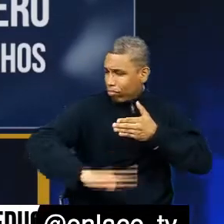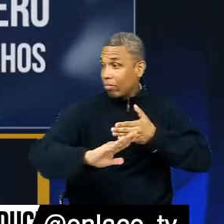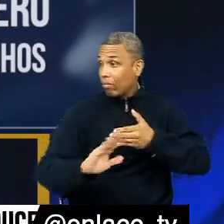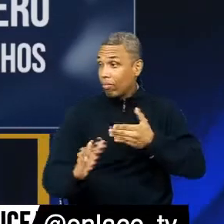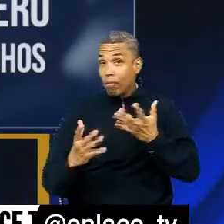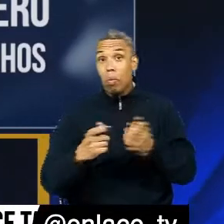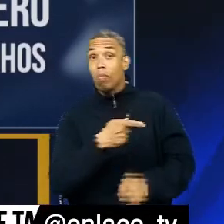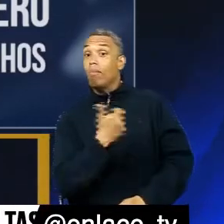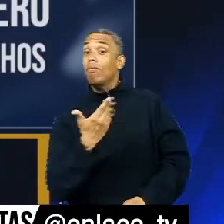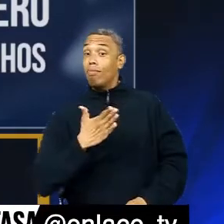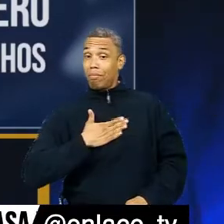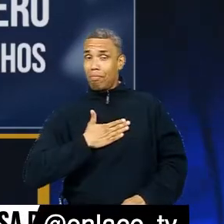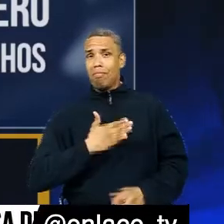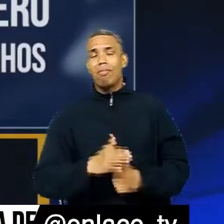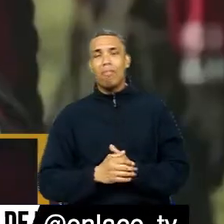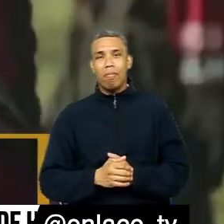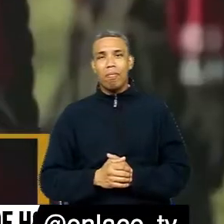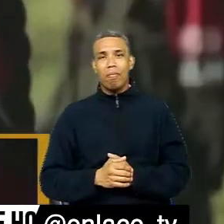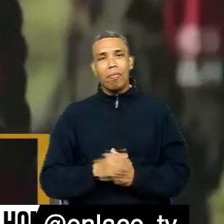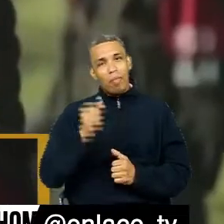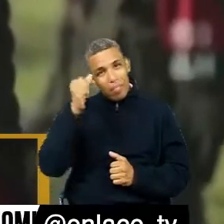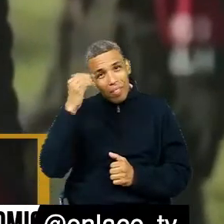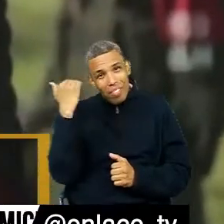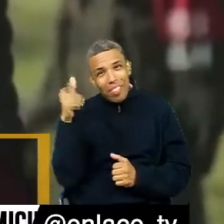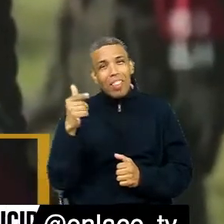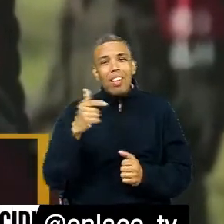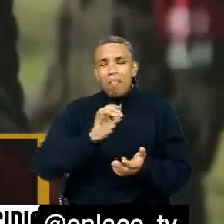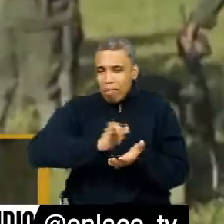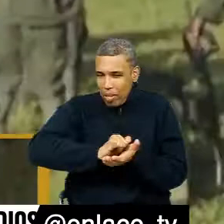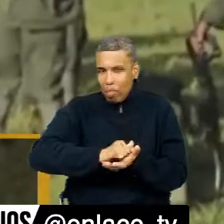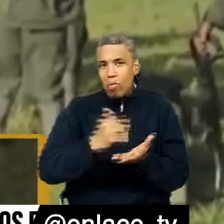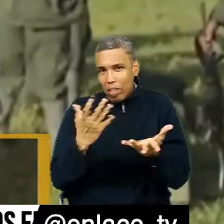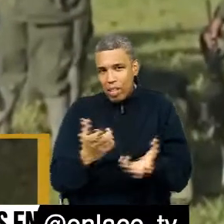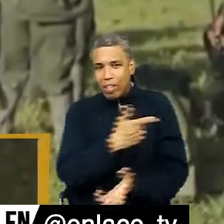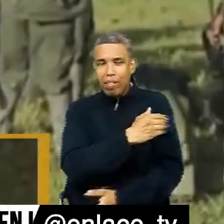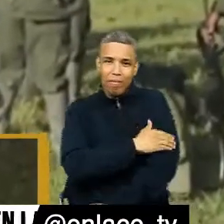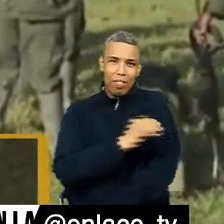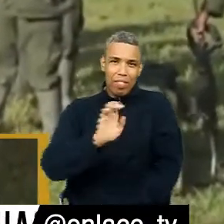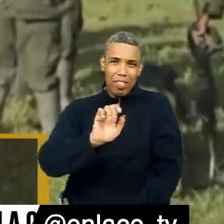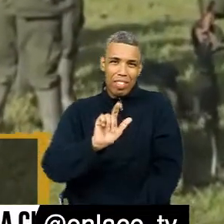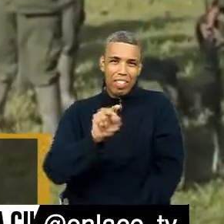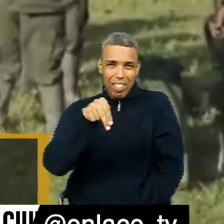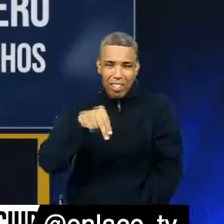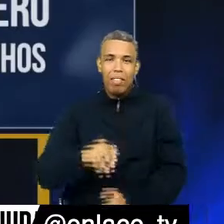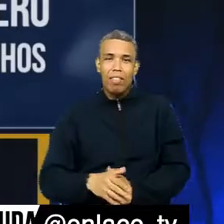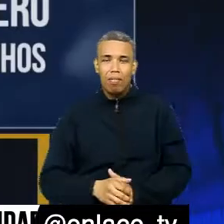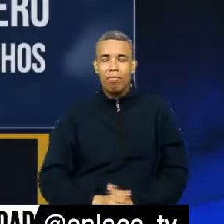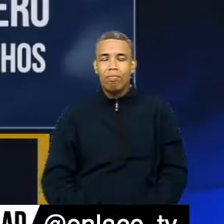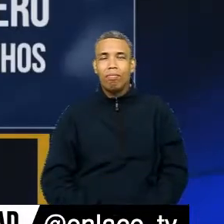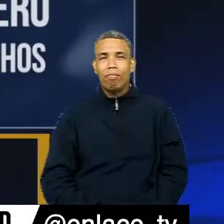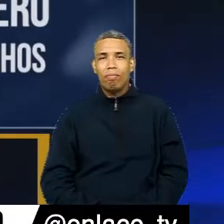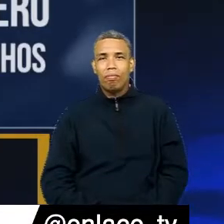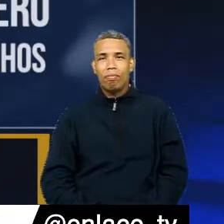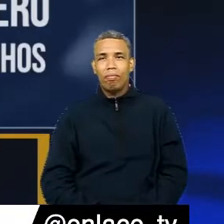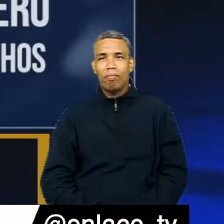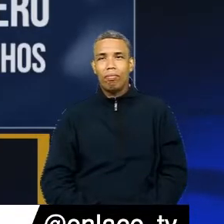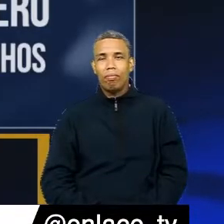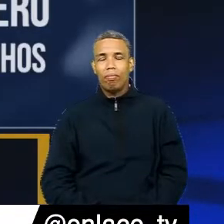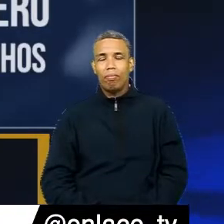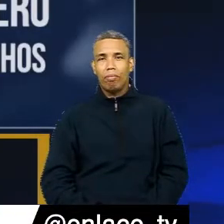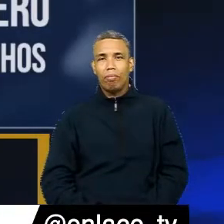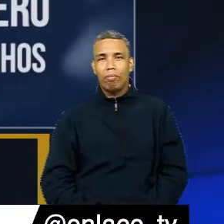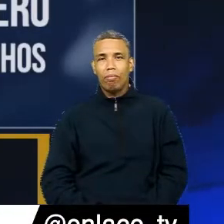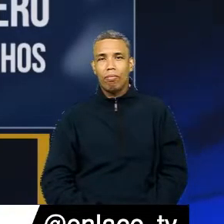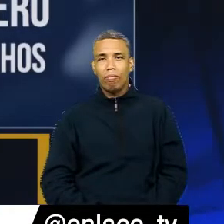26 en Cartagena. Para Madero, estos diálogos fortalecen lo logrado hasta ahora con la guerrilla de las FARC. Bueno, ese es el